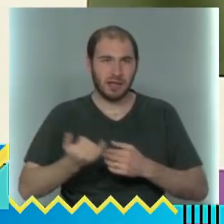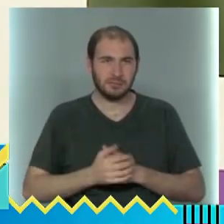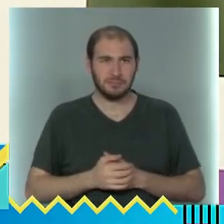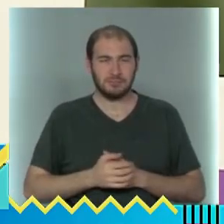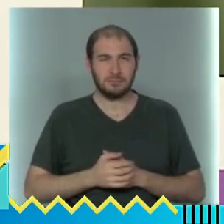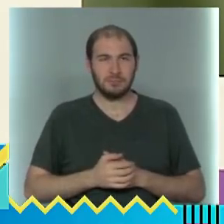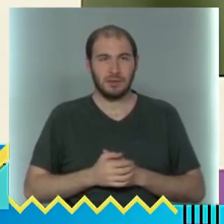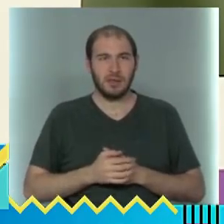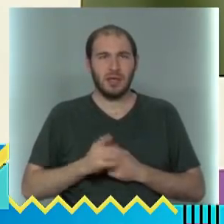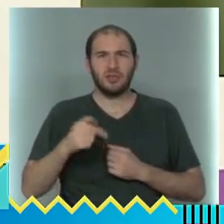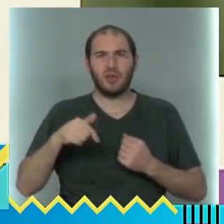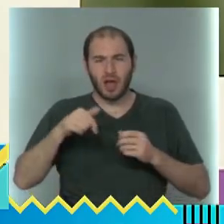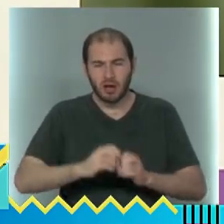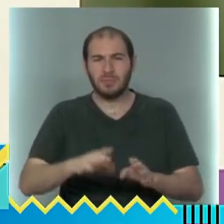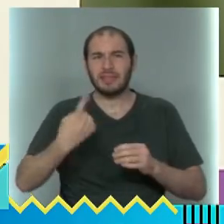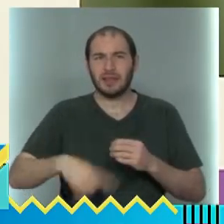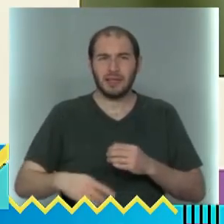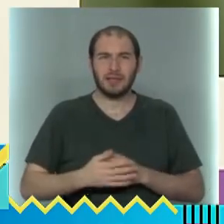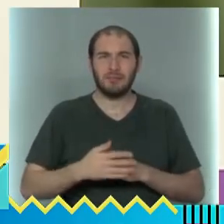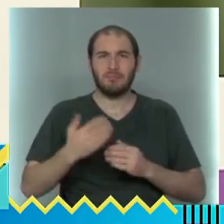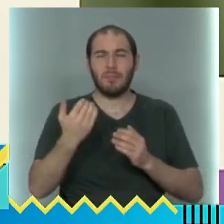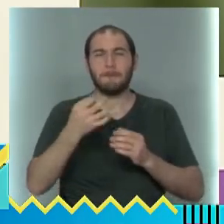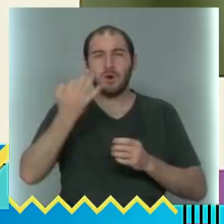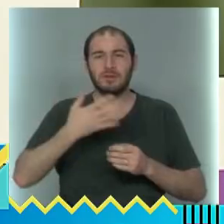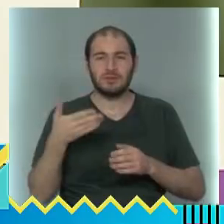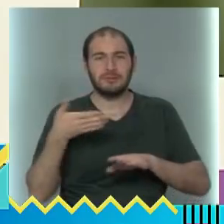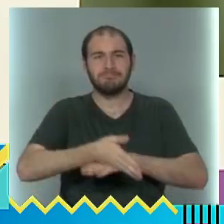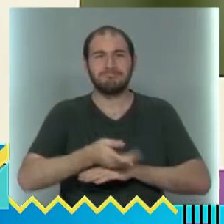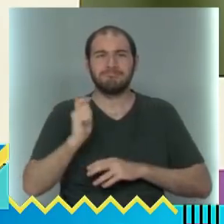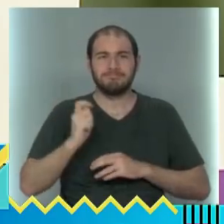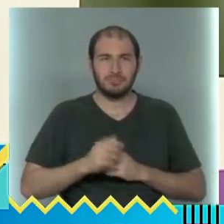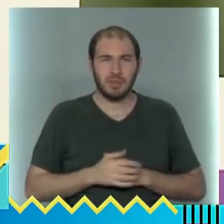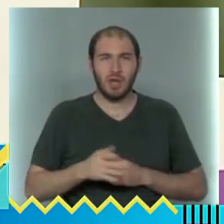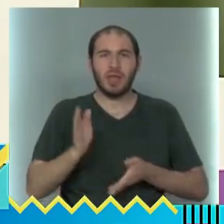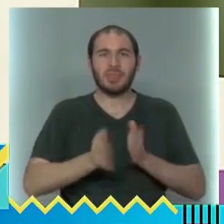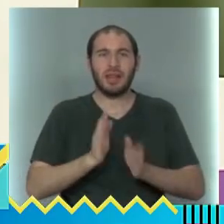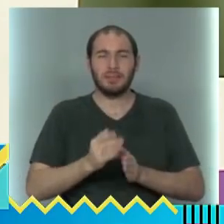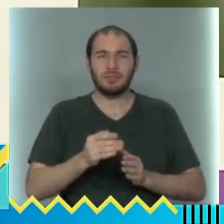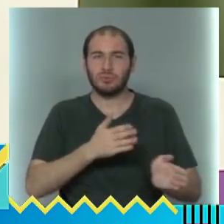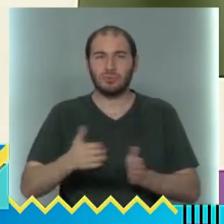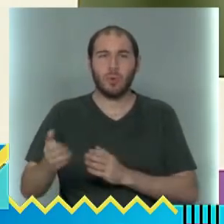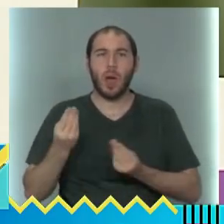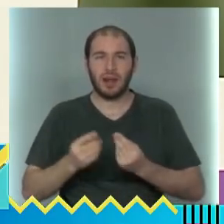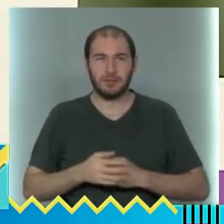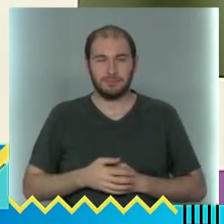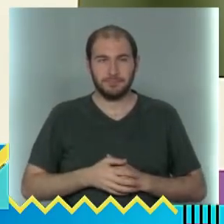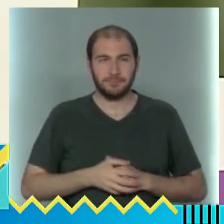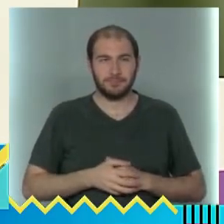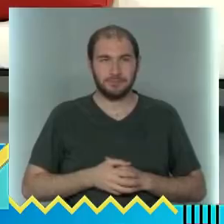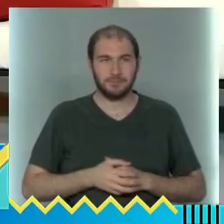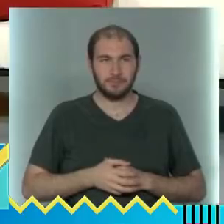bueno, ¿qué tengo que hacer a partir de ahora? ¿Cuáles son los profesionales que intervienen? ¿Cuáles son los tratamientos a llevar a cabo? Bien.